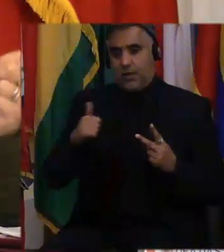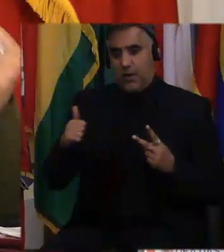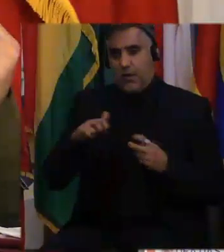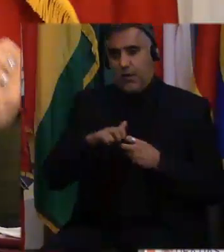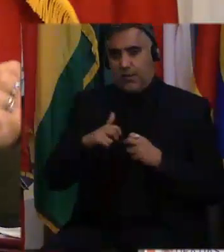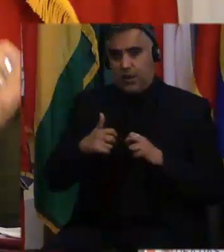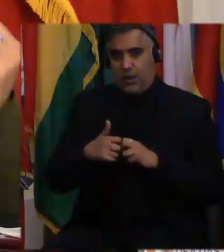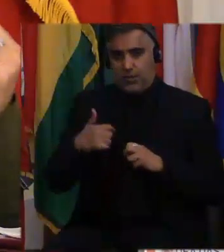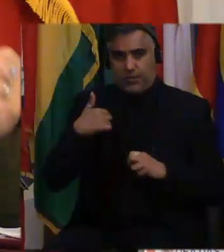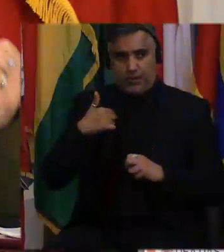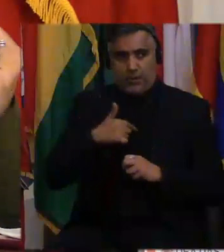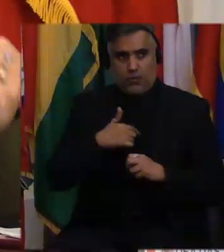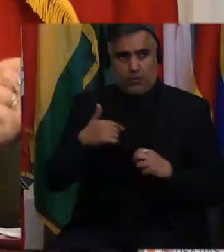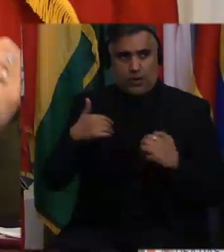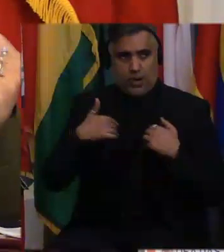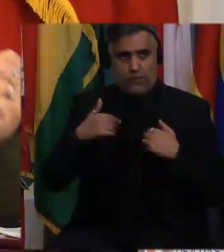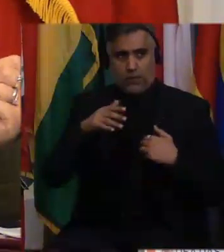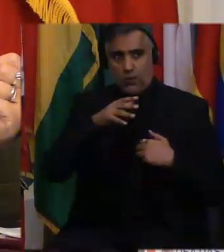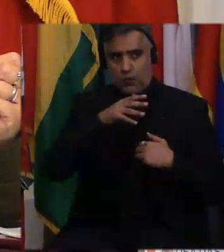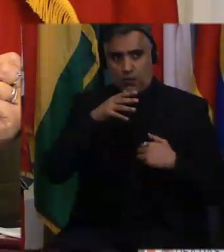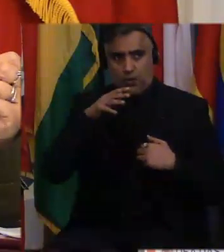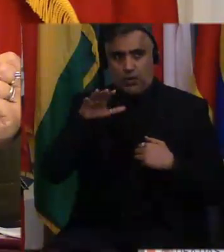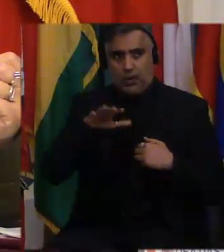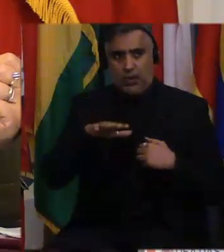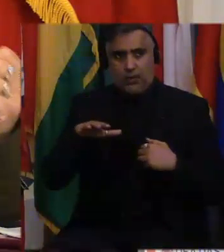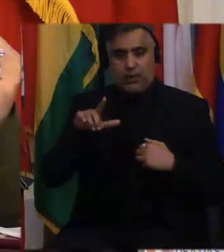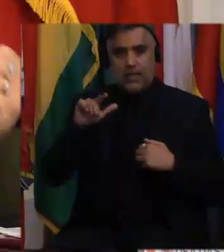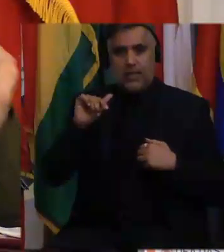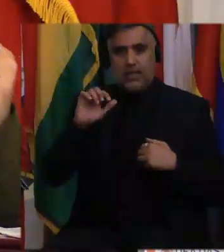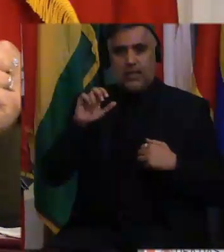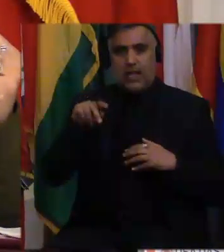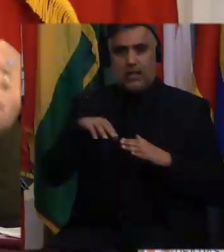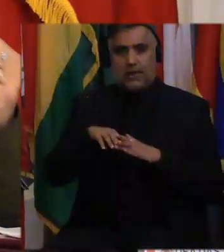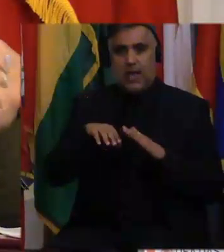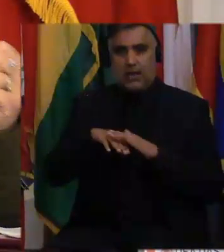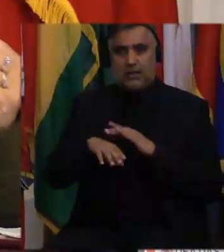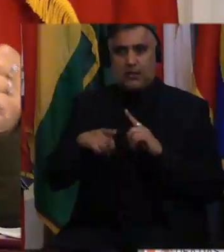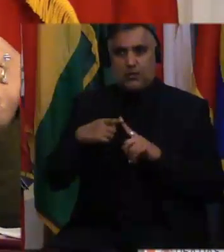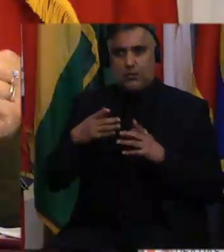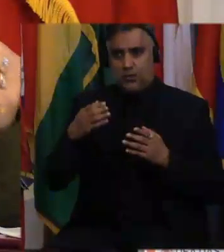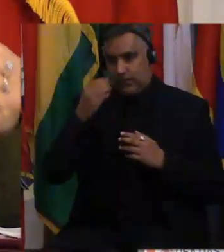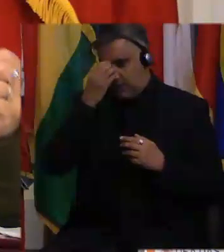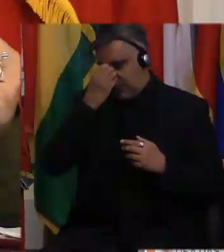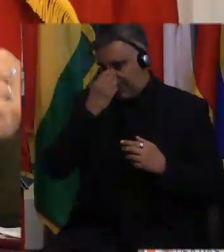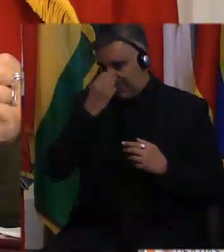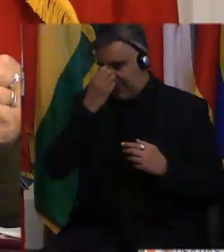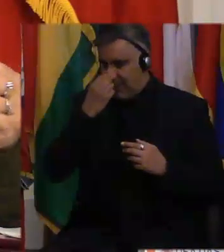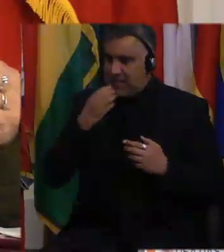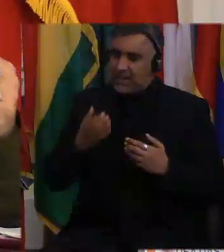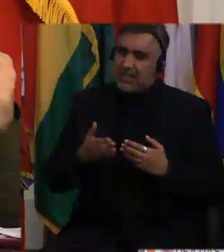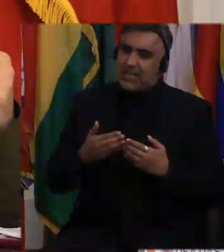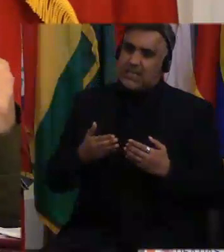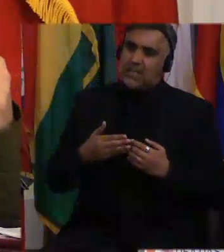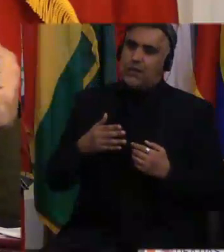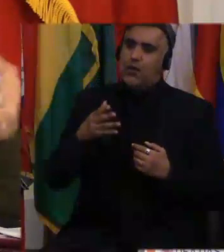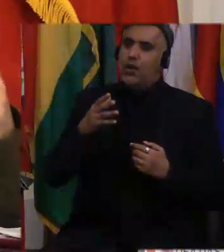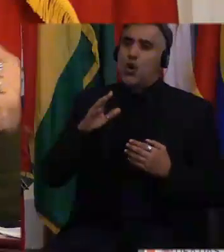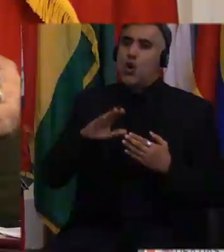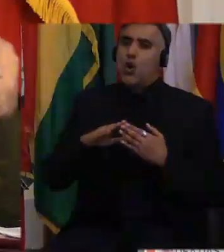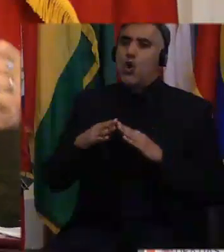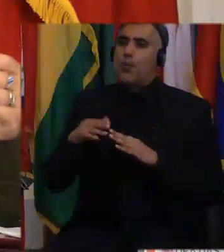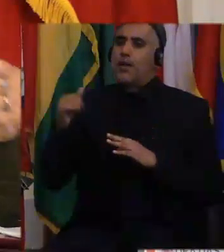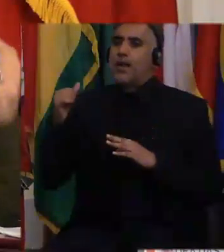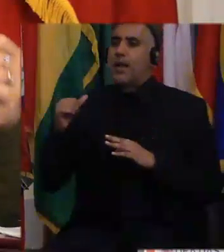tenemos en zonas rurales es la falta de acceso a los servicios. Es muy fácil para una mujer de un área urbana salir de la casa y